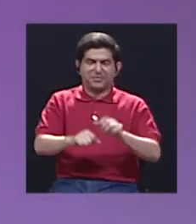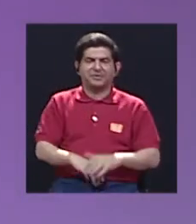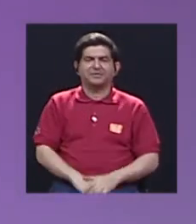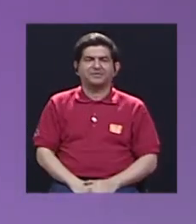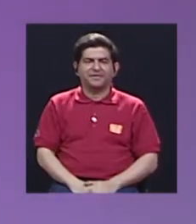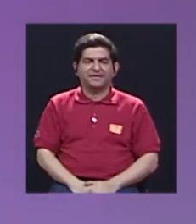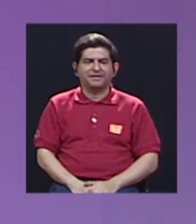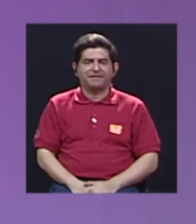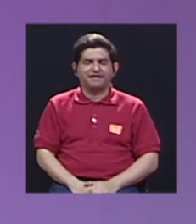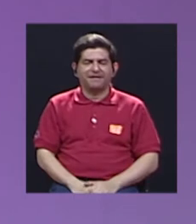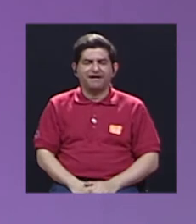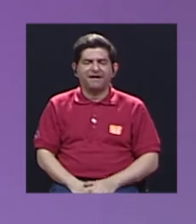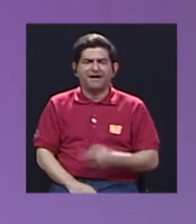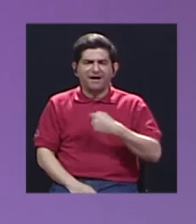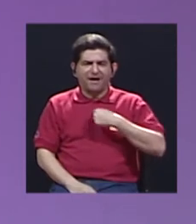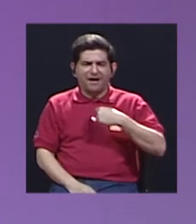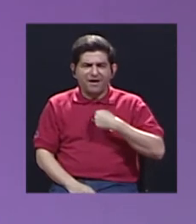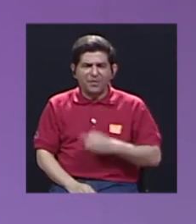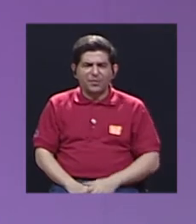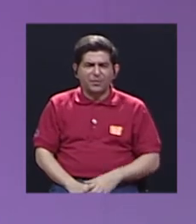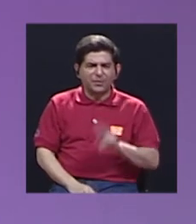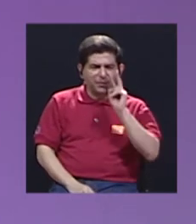poder apreciar